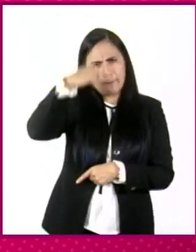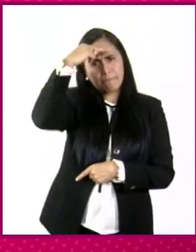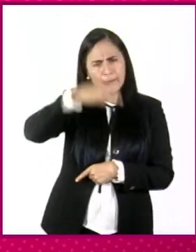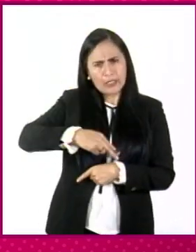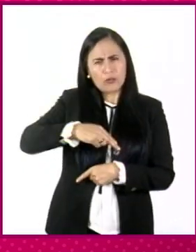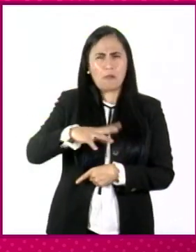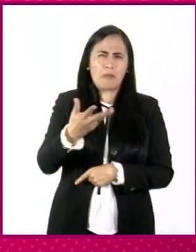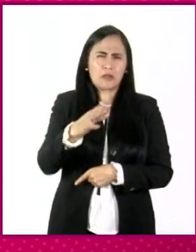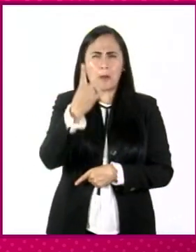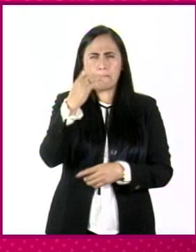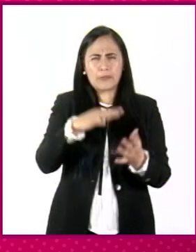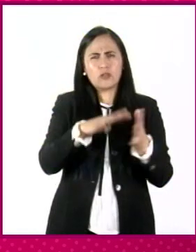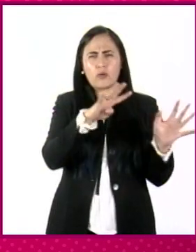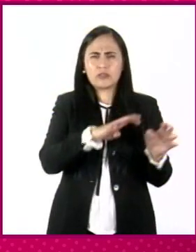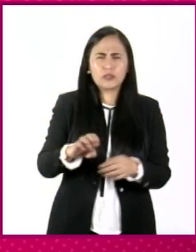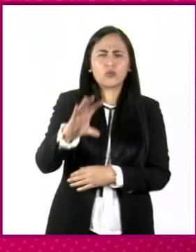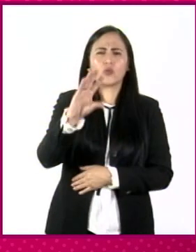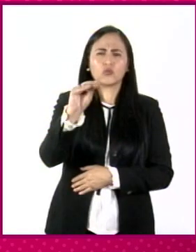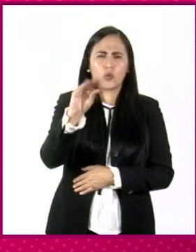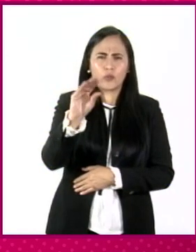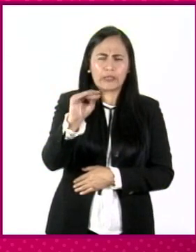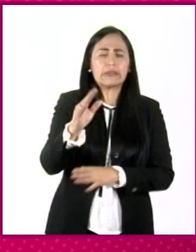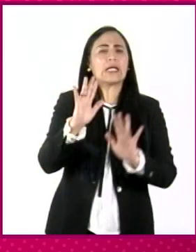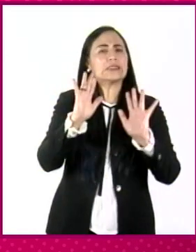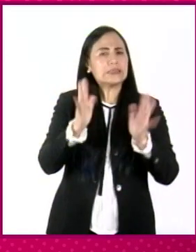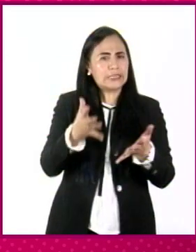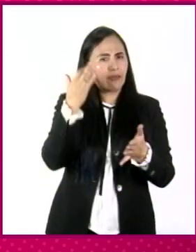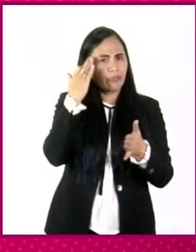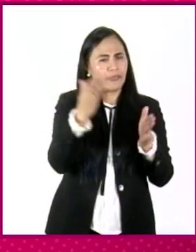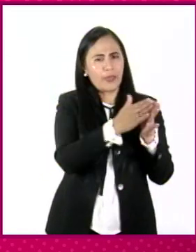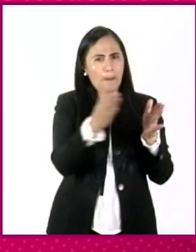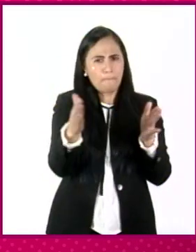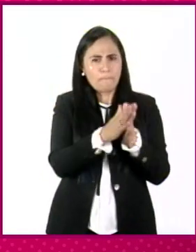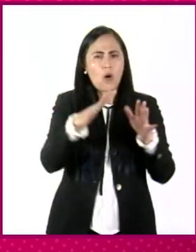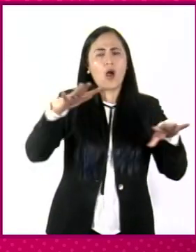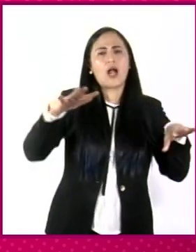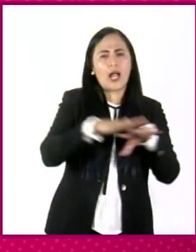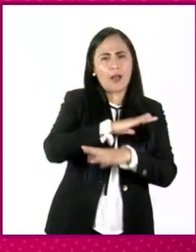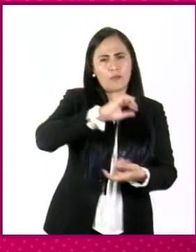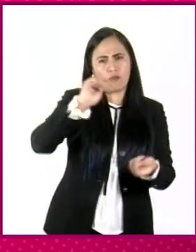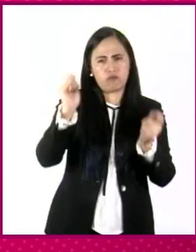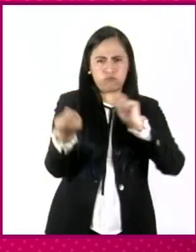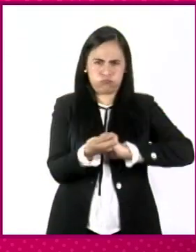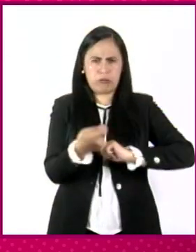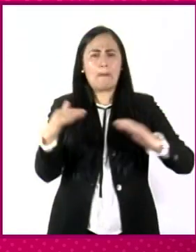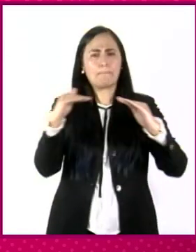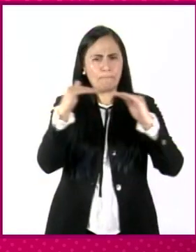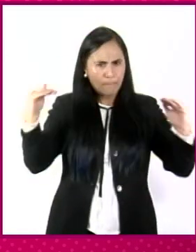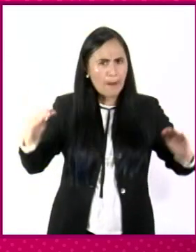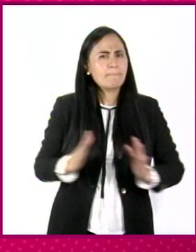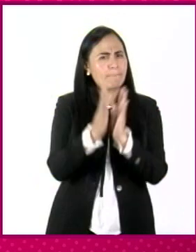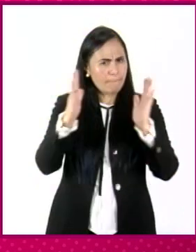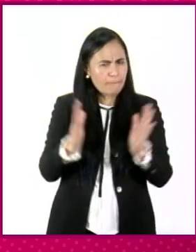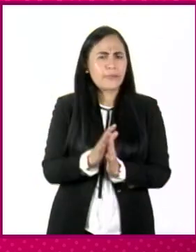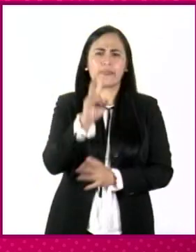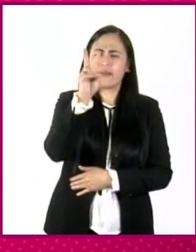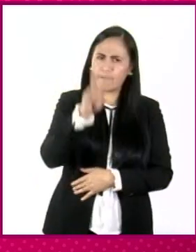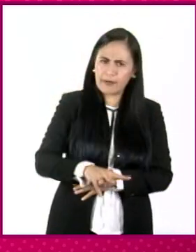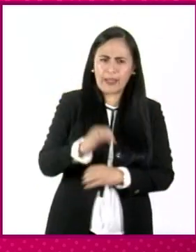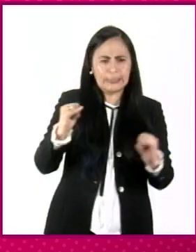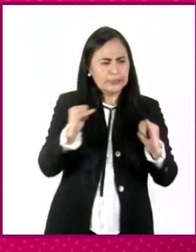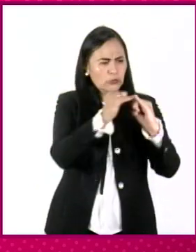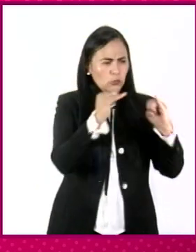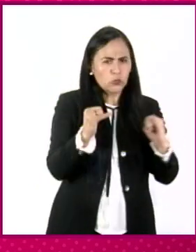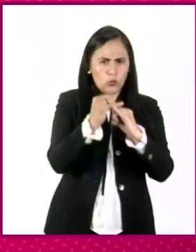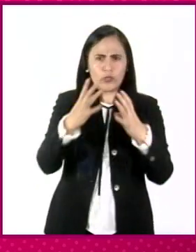partir de la década de los 90 entramos justamente a un periodo de transición a la democracia, ¿no? Es decir, generar estos espacios